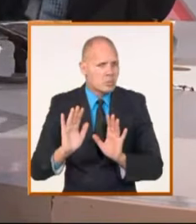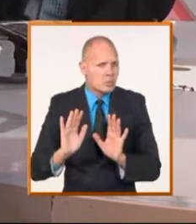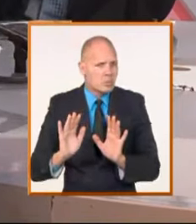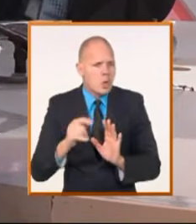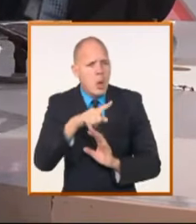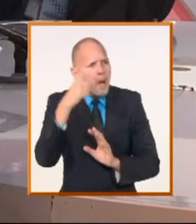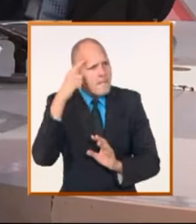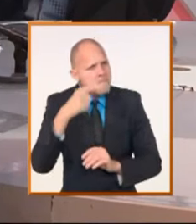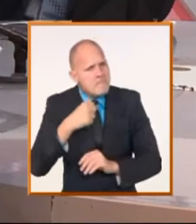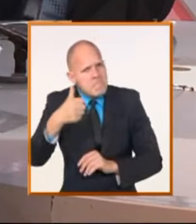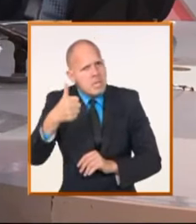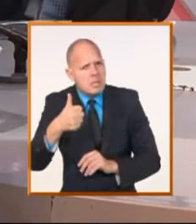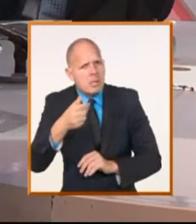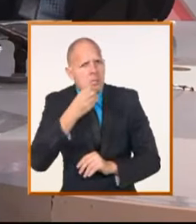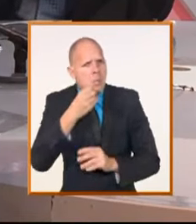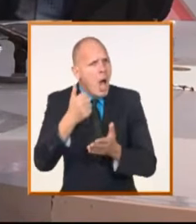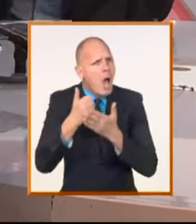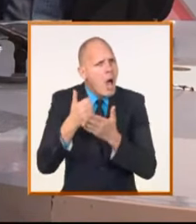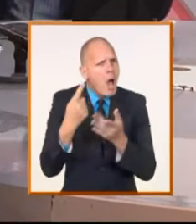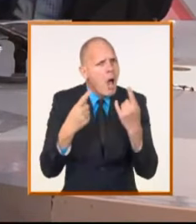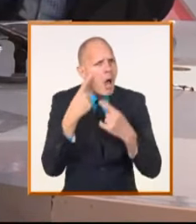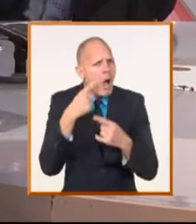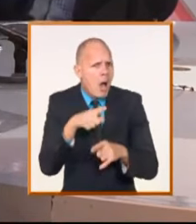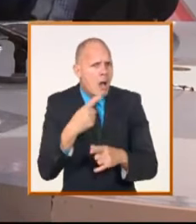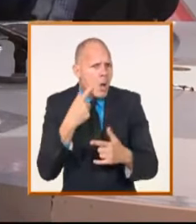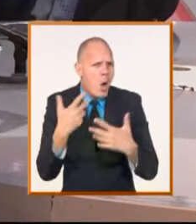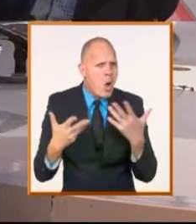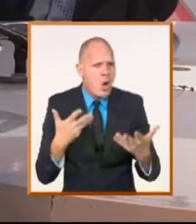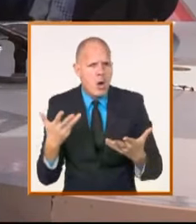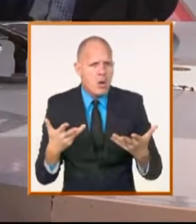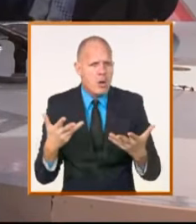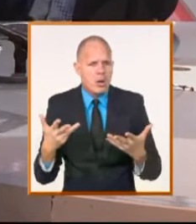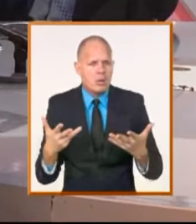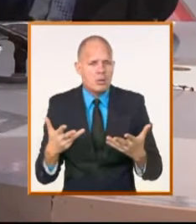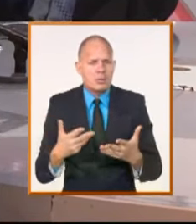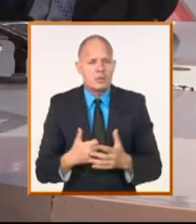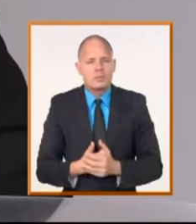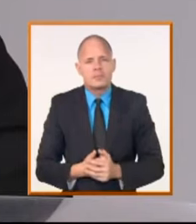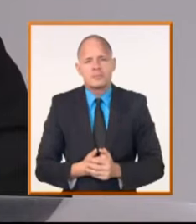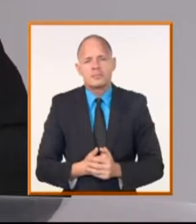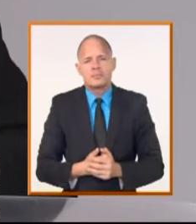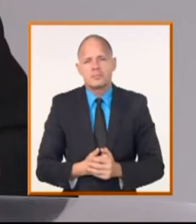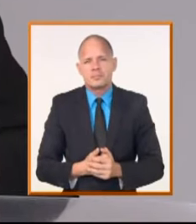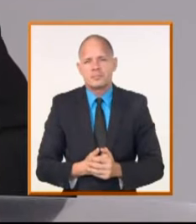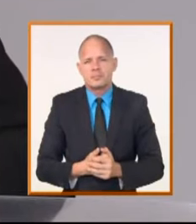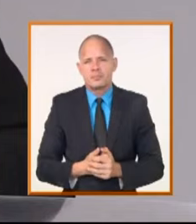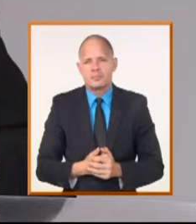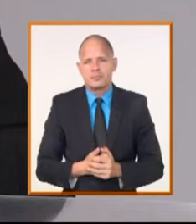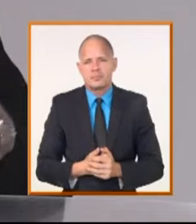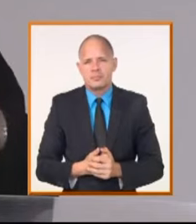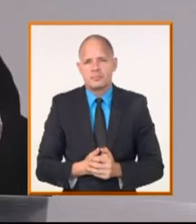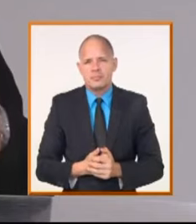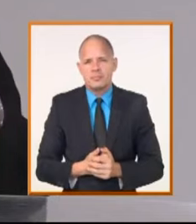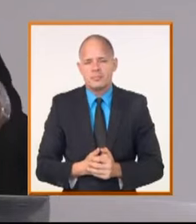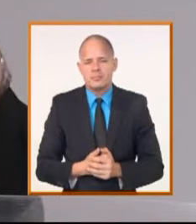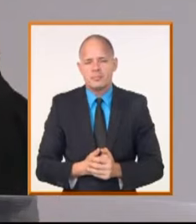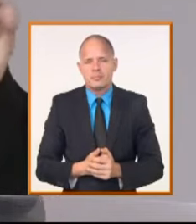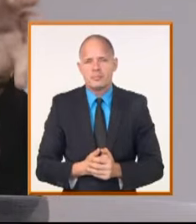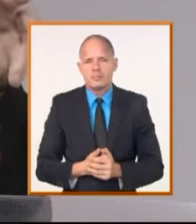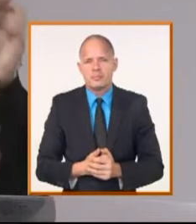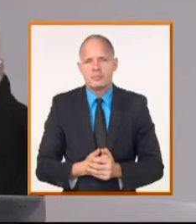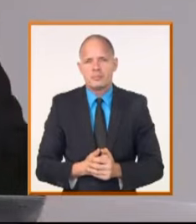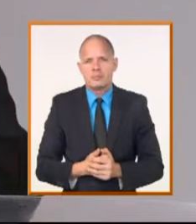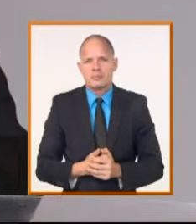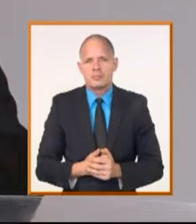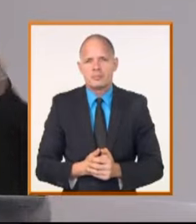puede ser un terreno favorable, vamos a decir, a los rebeldes dentro de ambos partidos. siempre que hay una crisis como la que Estados Unidos está viviendo